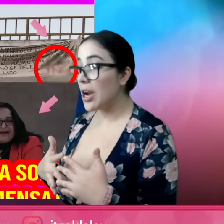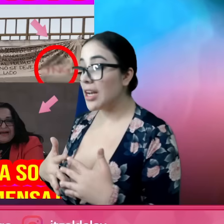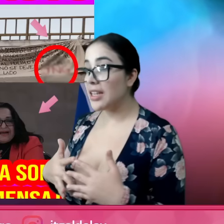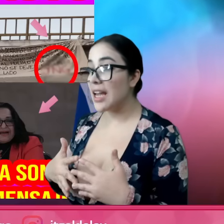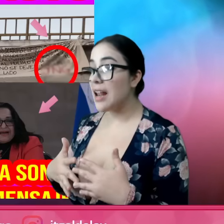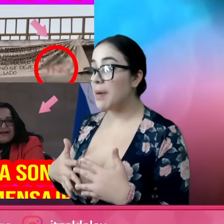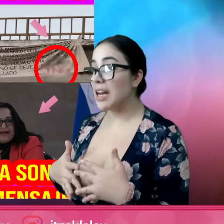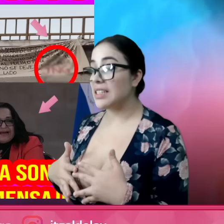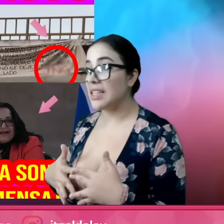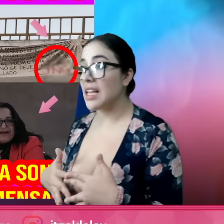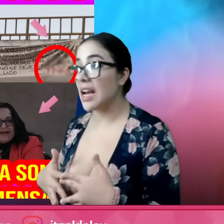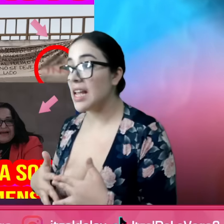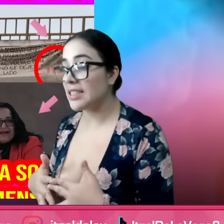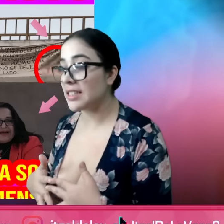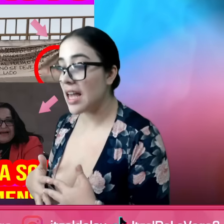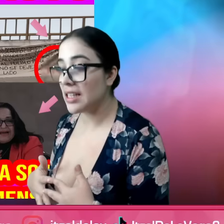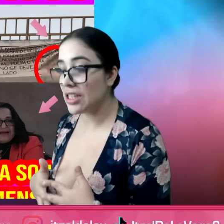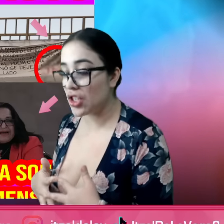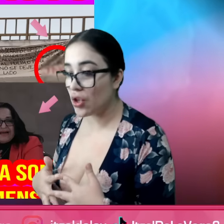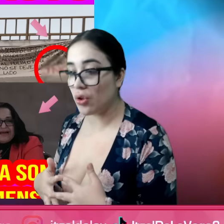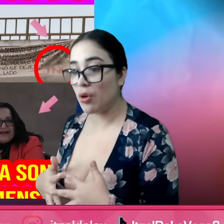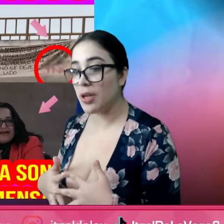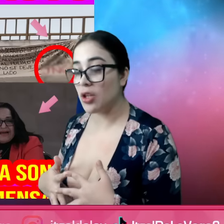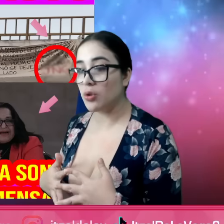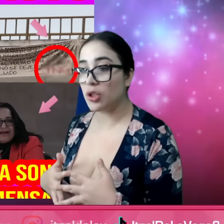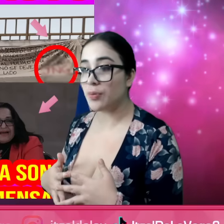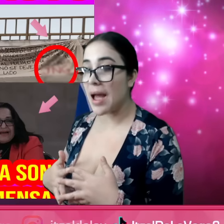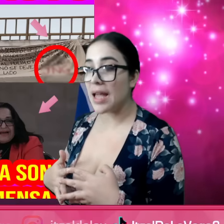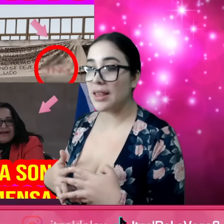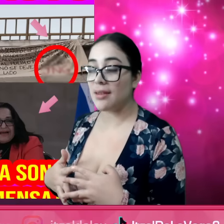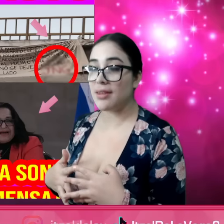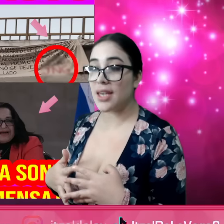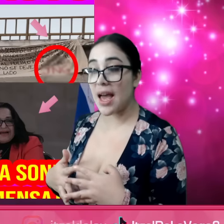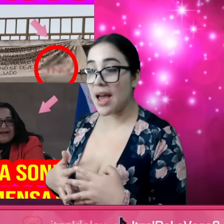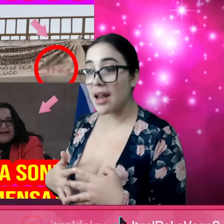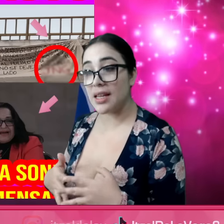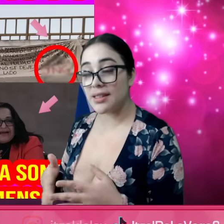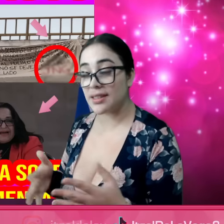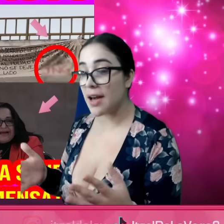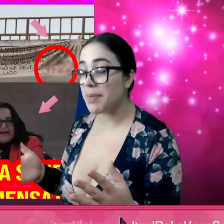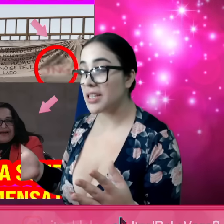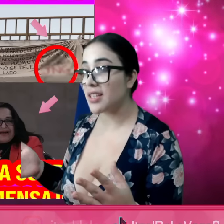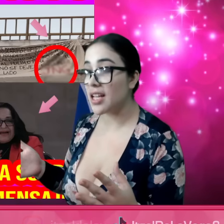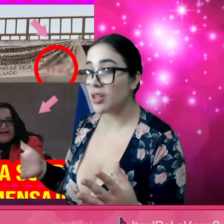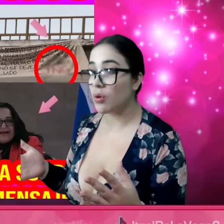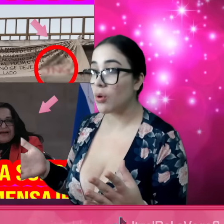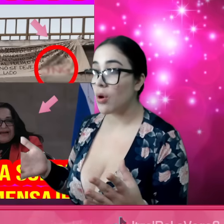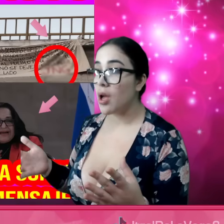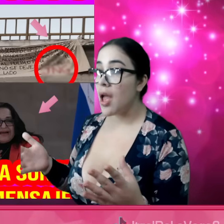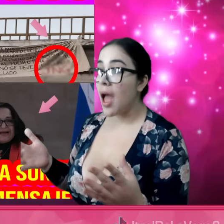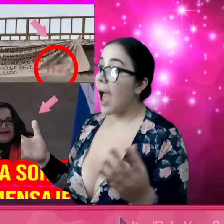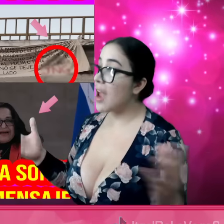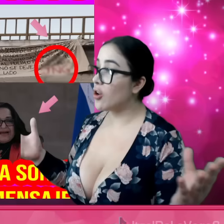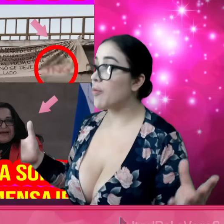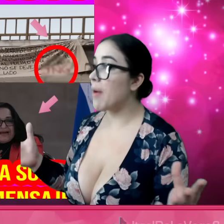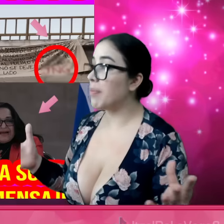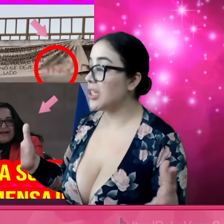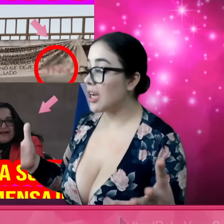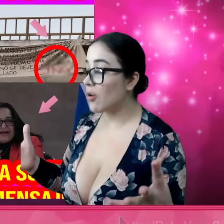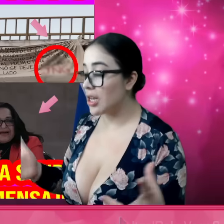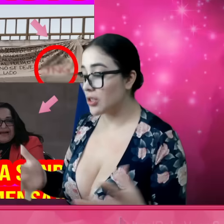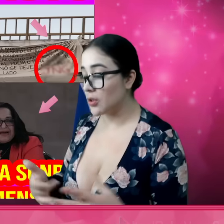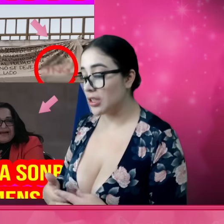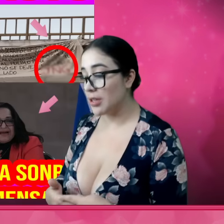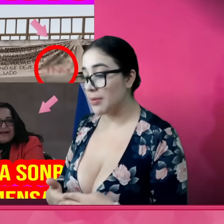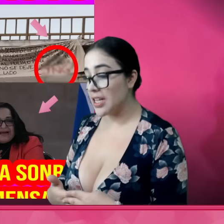Demasiado fuerte, al parecer la extradición de Ovidio Guzmán ya le está pesando a Norma